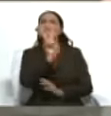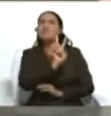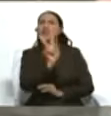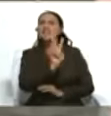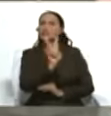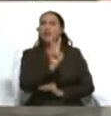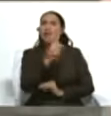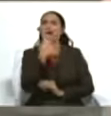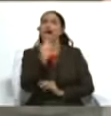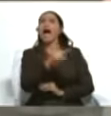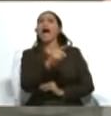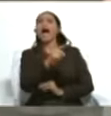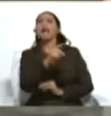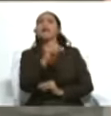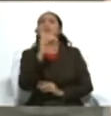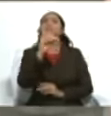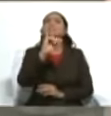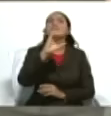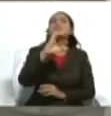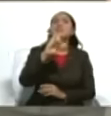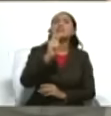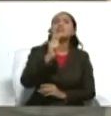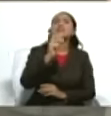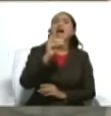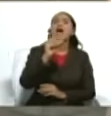dictadura de Nicolás Maduro